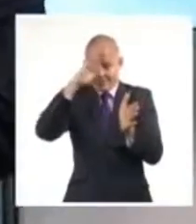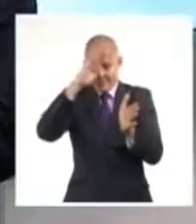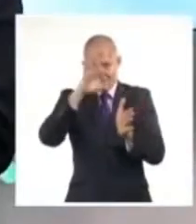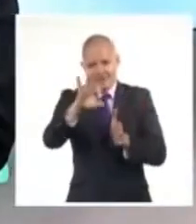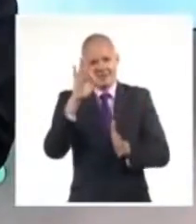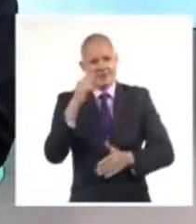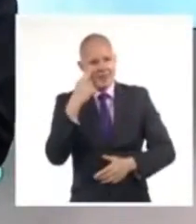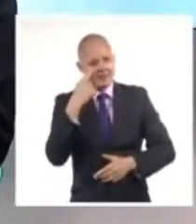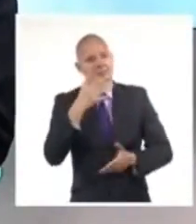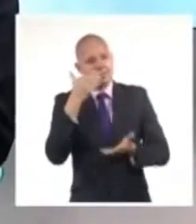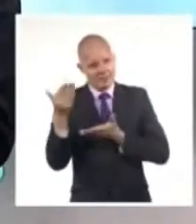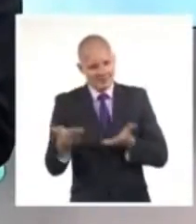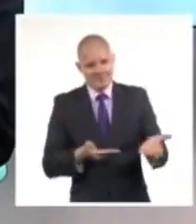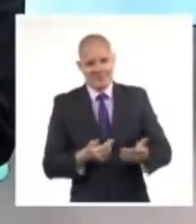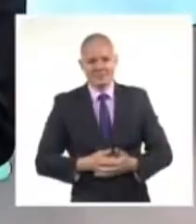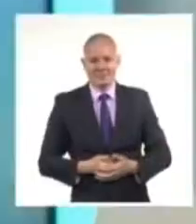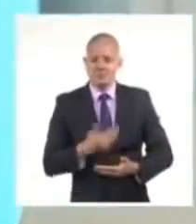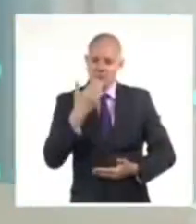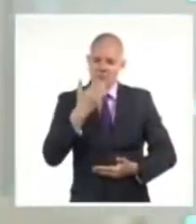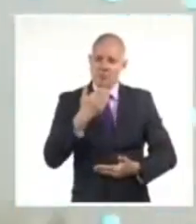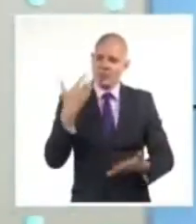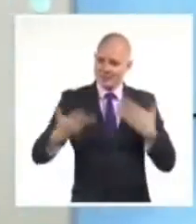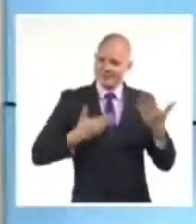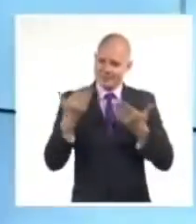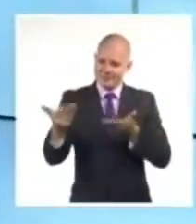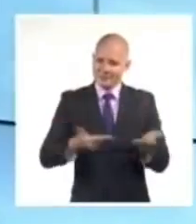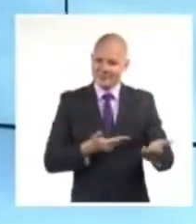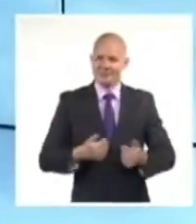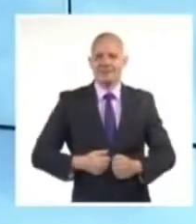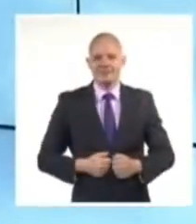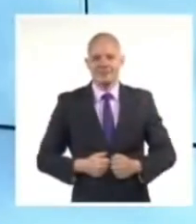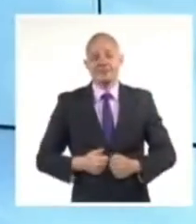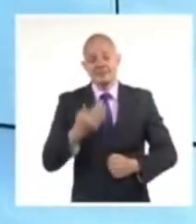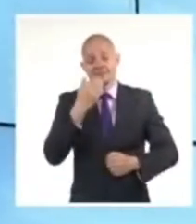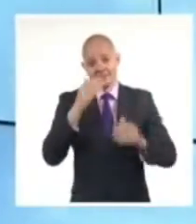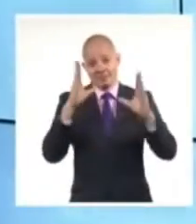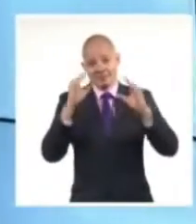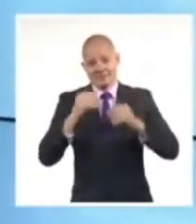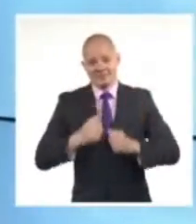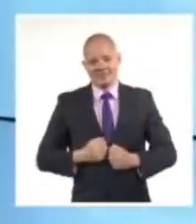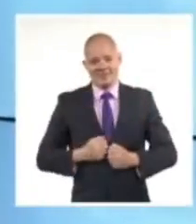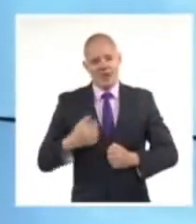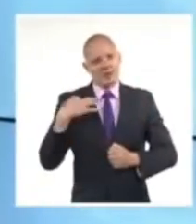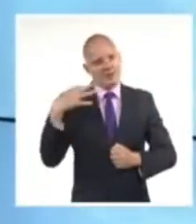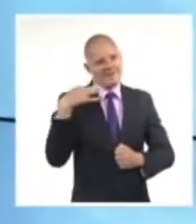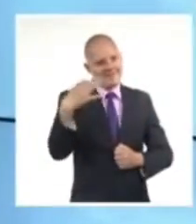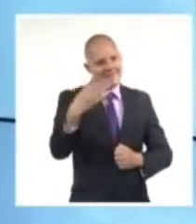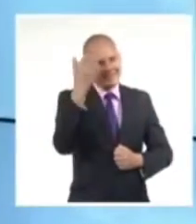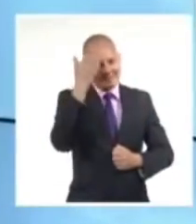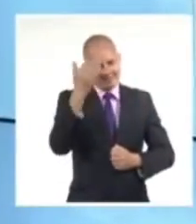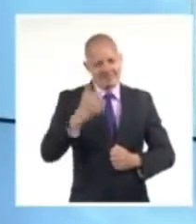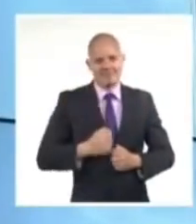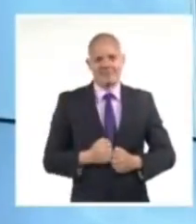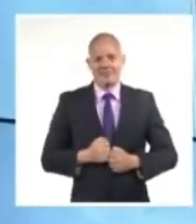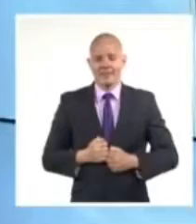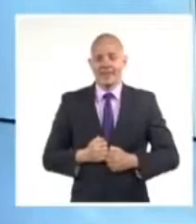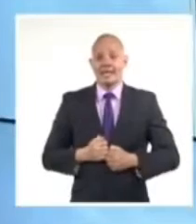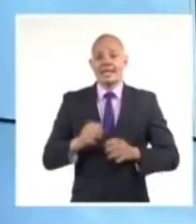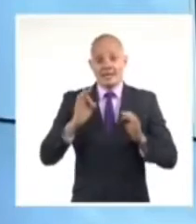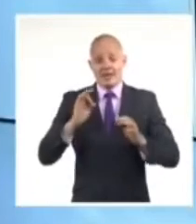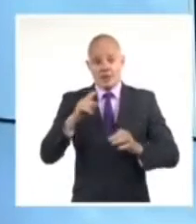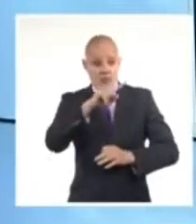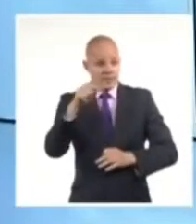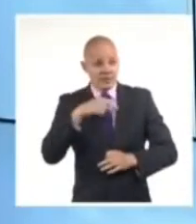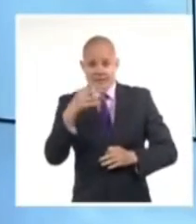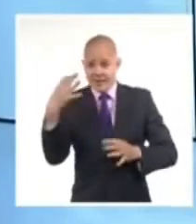Bienvenido, presidente. Un placer que esté con nosotros en el programa. Buenas noches. Buenas noches. El placer es nuestro, Humberto, y reiterarle a todos el agradecimiento